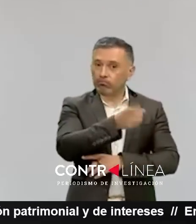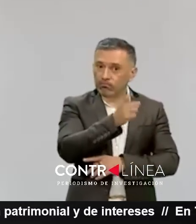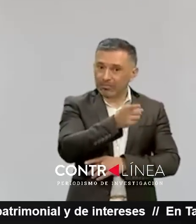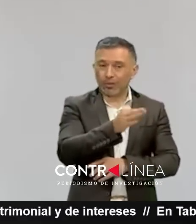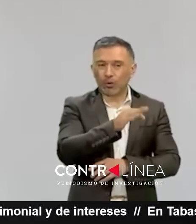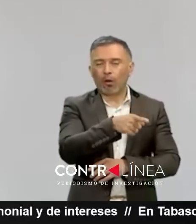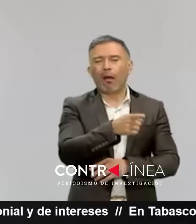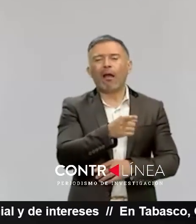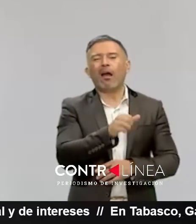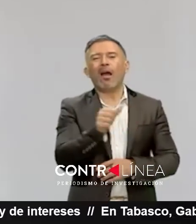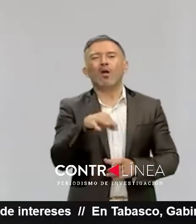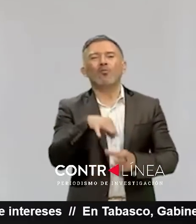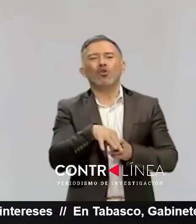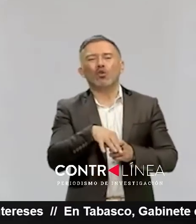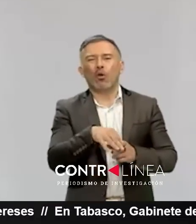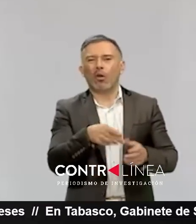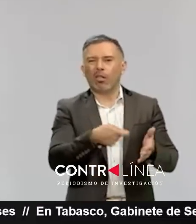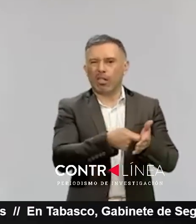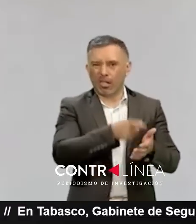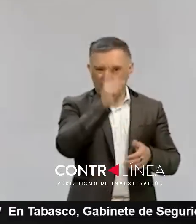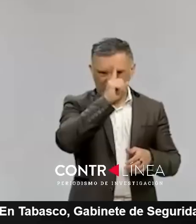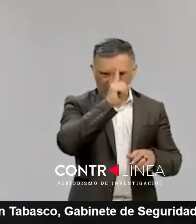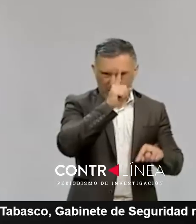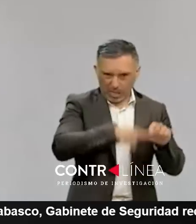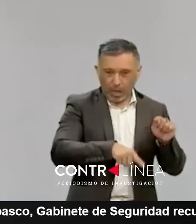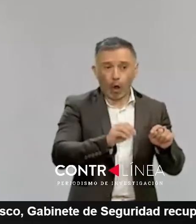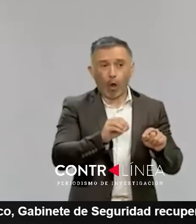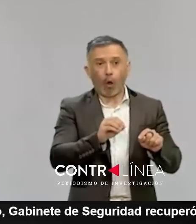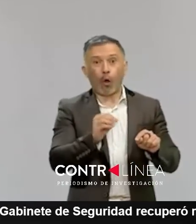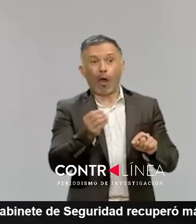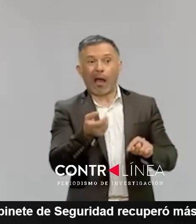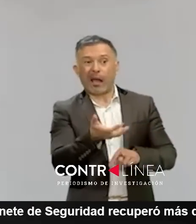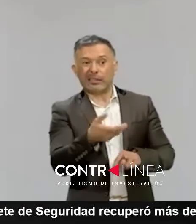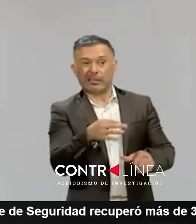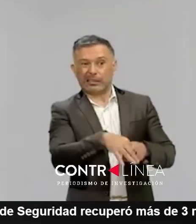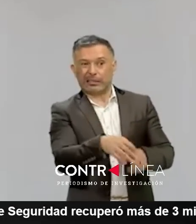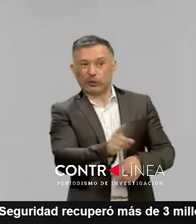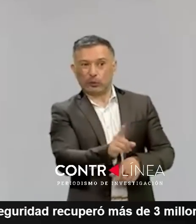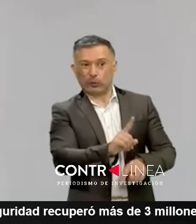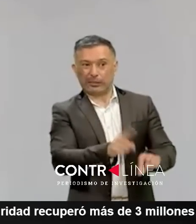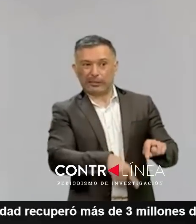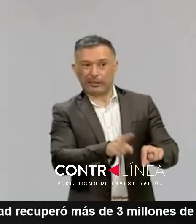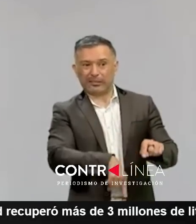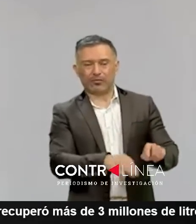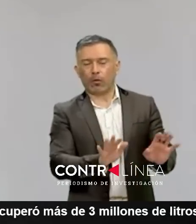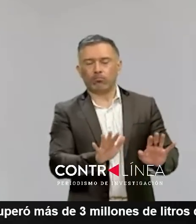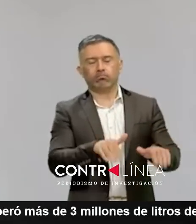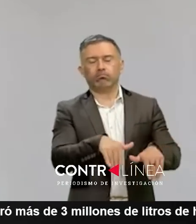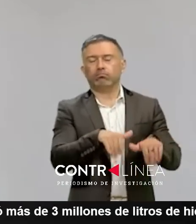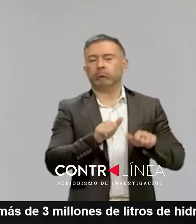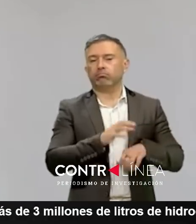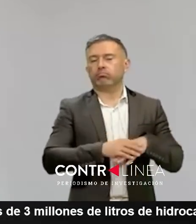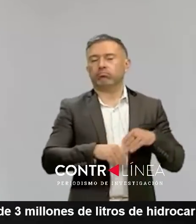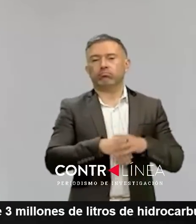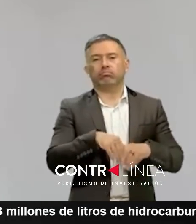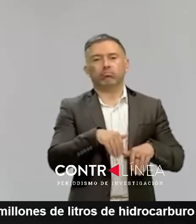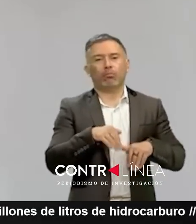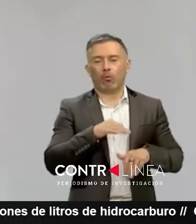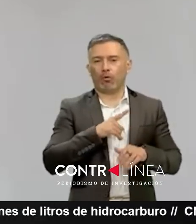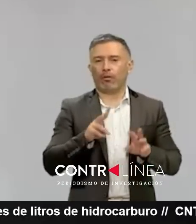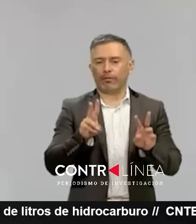coaccionar al voto sea denunciada debidamente para evitar estas circunstancias que serán materia